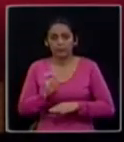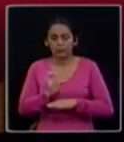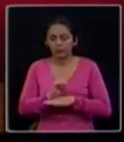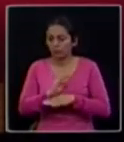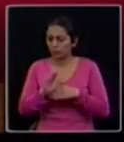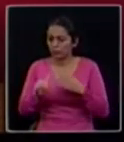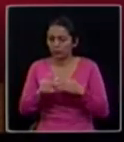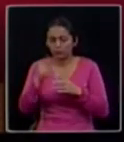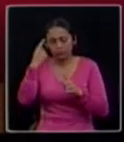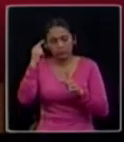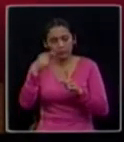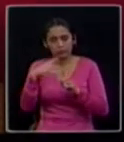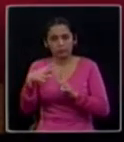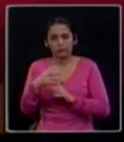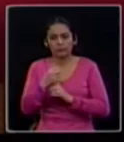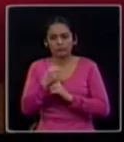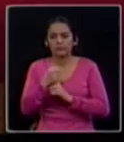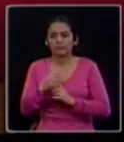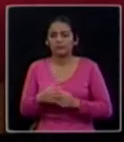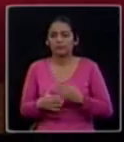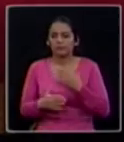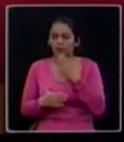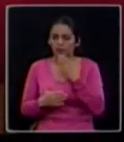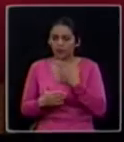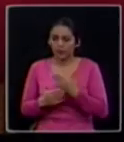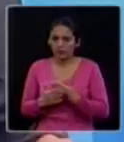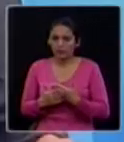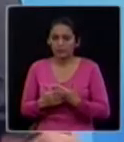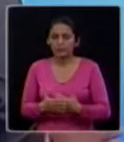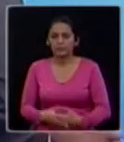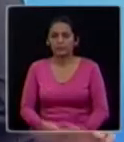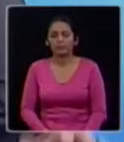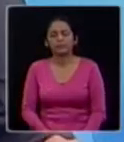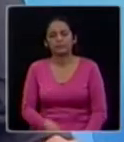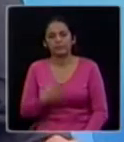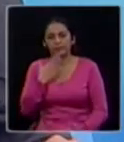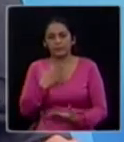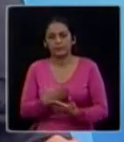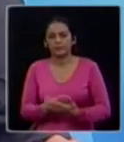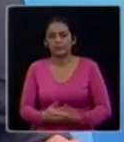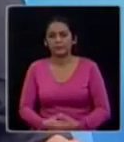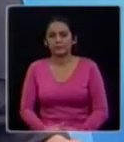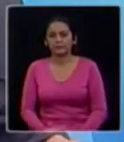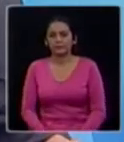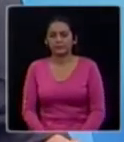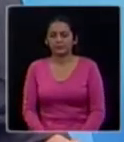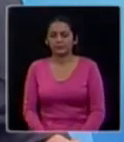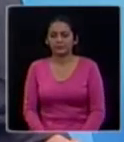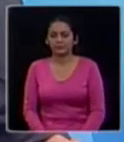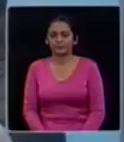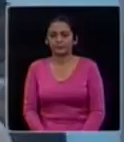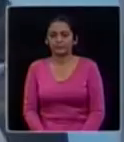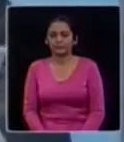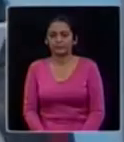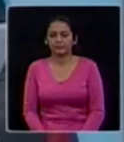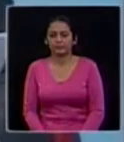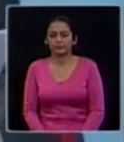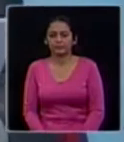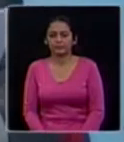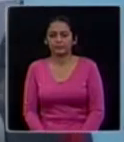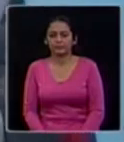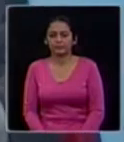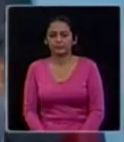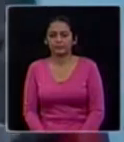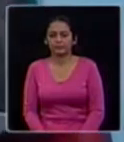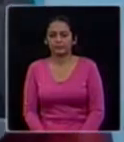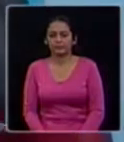concentrarnos en eso en este momento. Doctor Peña, quiero agradecerle por haber estado con nosotros esta mañana. A usted, estimado Javier. Que tenga buen día el consejero de Participación Ciudadana y Control